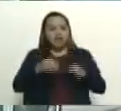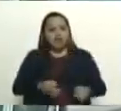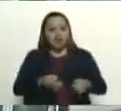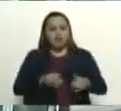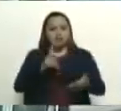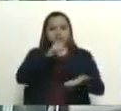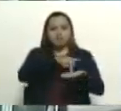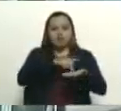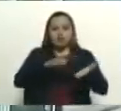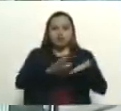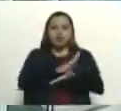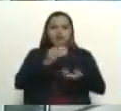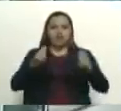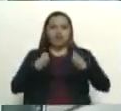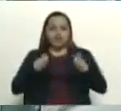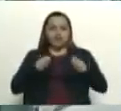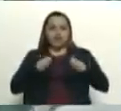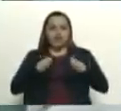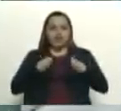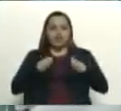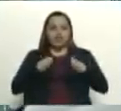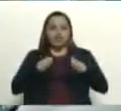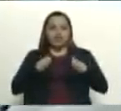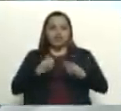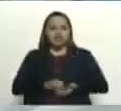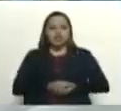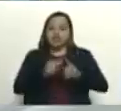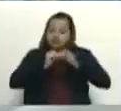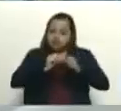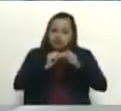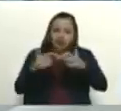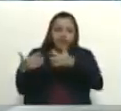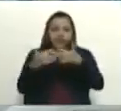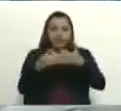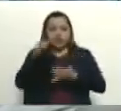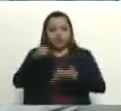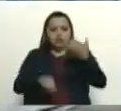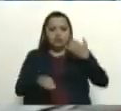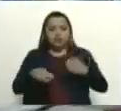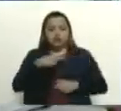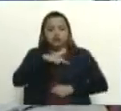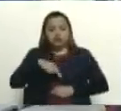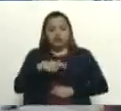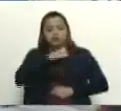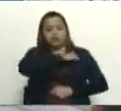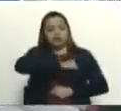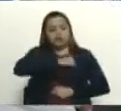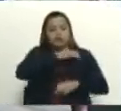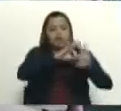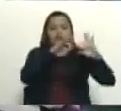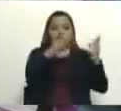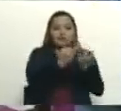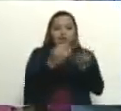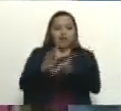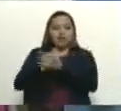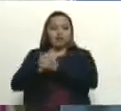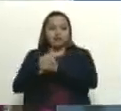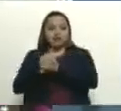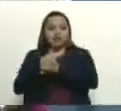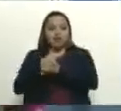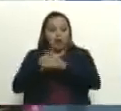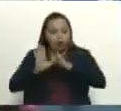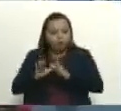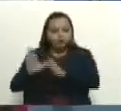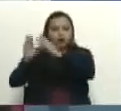vida y libró su última batalla sin tregua. Nuestras condolencias a sus familiares y amigos. Vuela